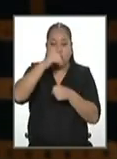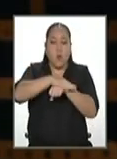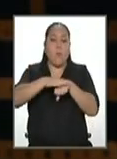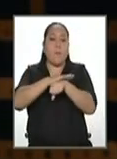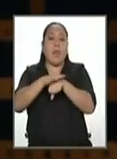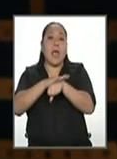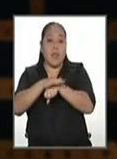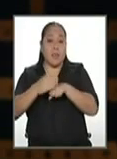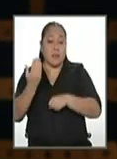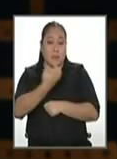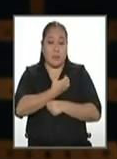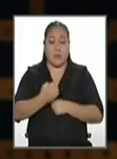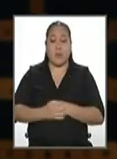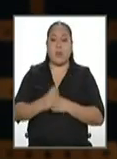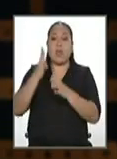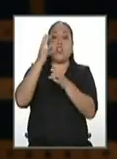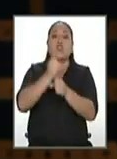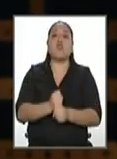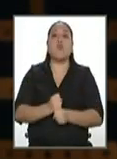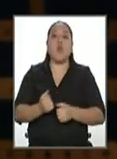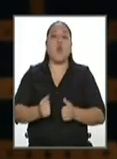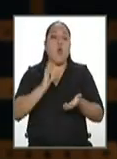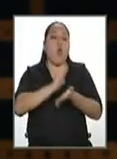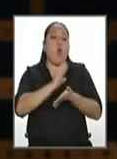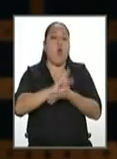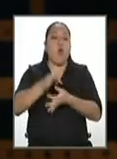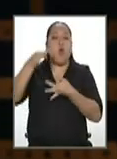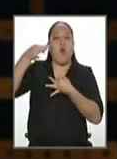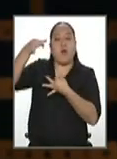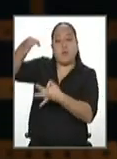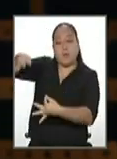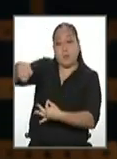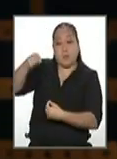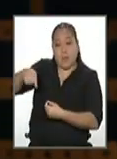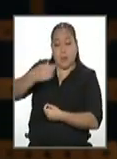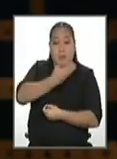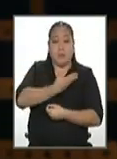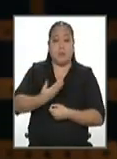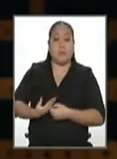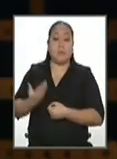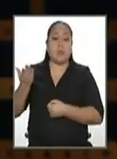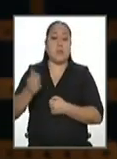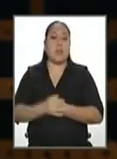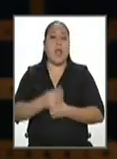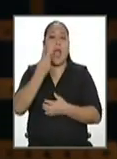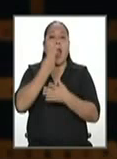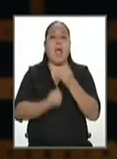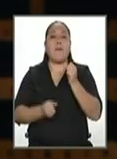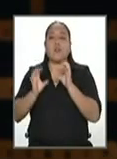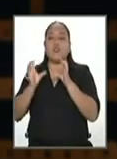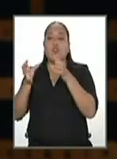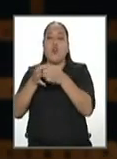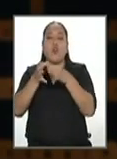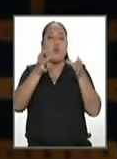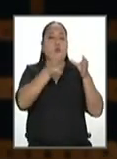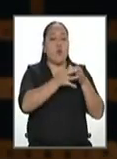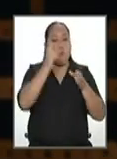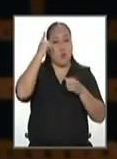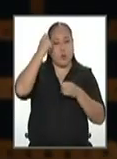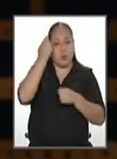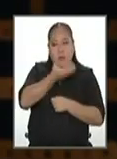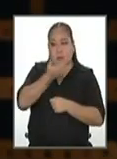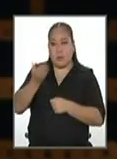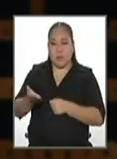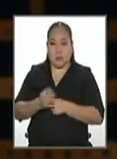sus resúmenes, las hojas de vida de las fórmulas presidenciales y la información de ambas organizaciones políticas